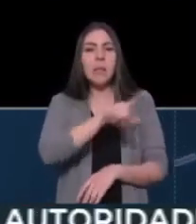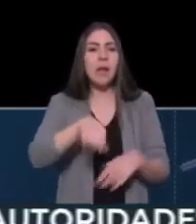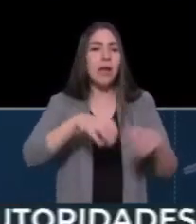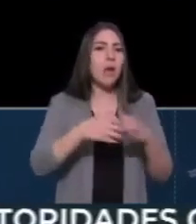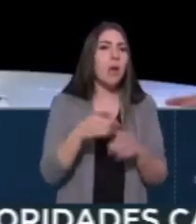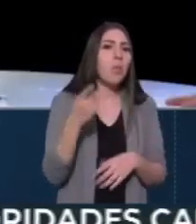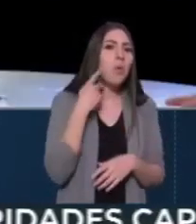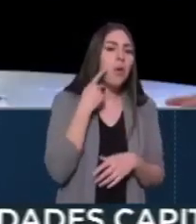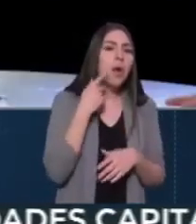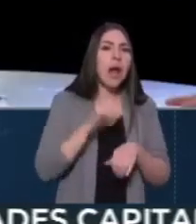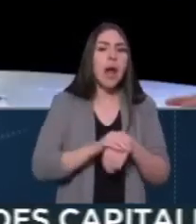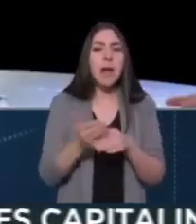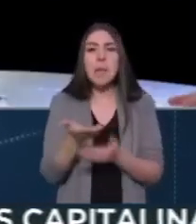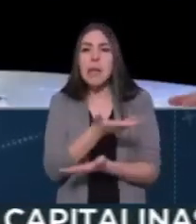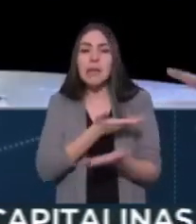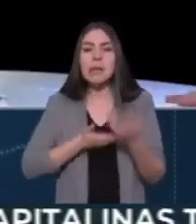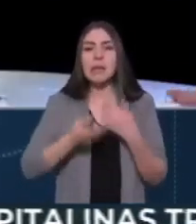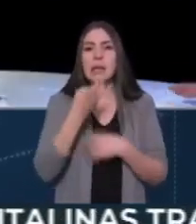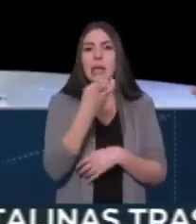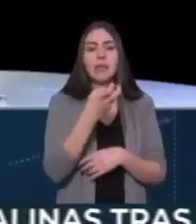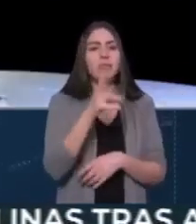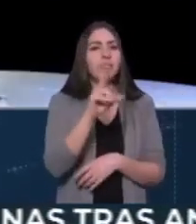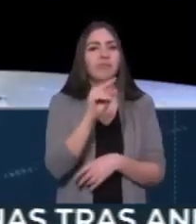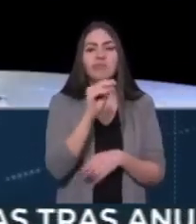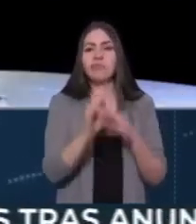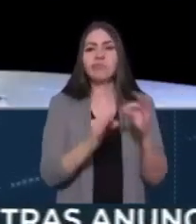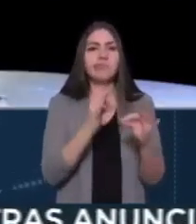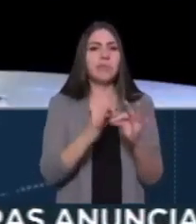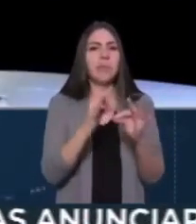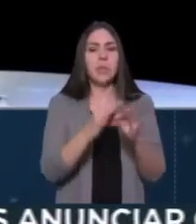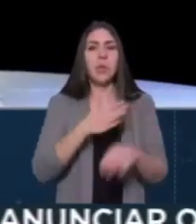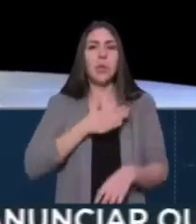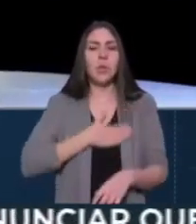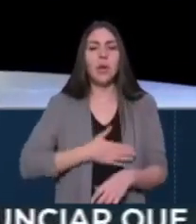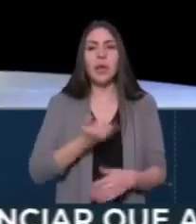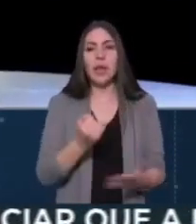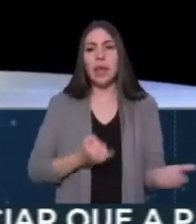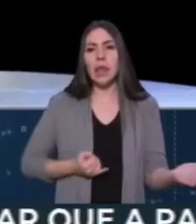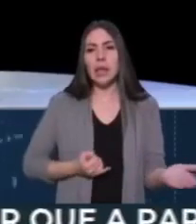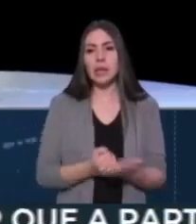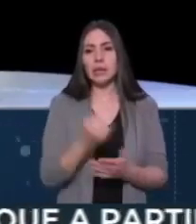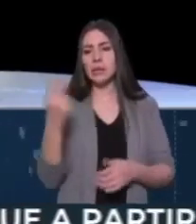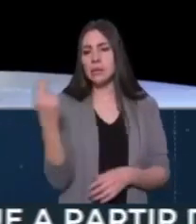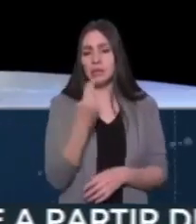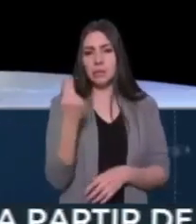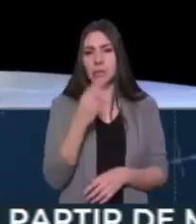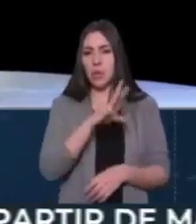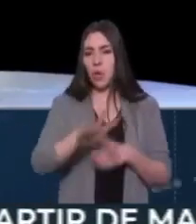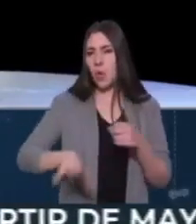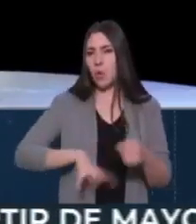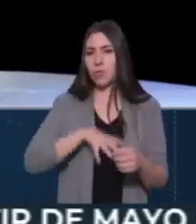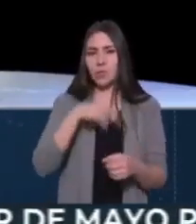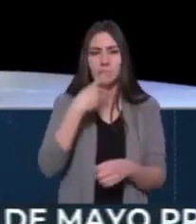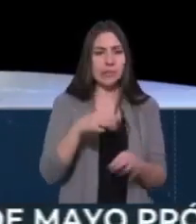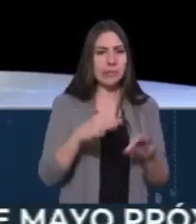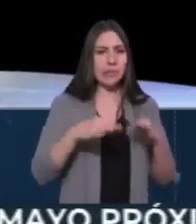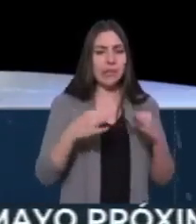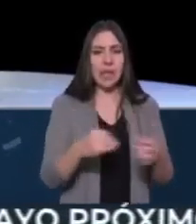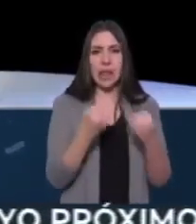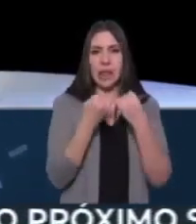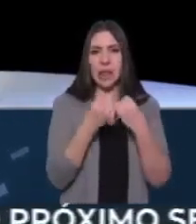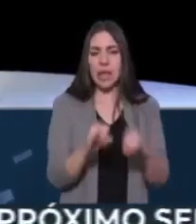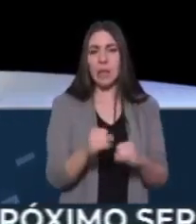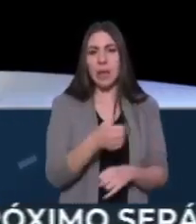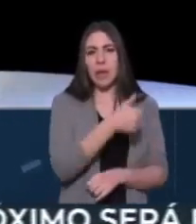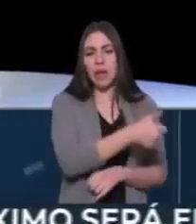sí debilita mucho el acceso a la justicia y las decisiones que deben de ser completamente autónomas por parte de